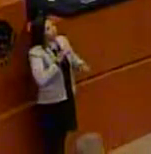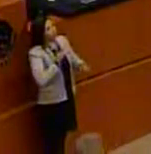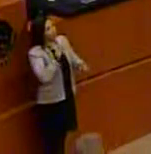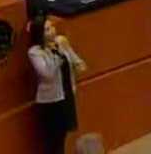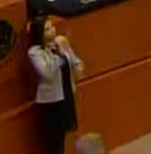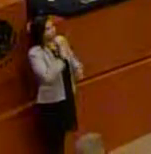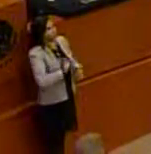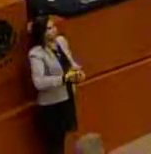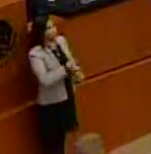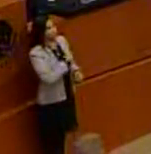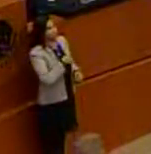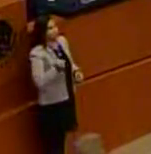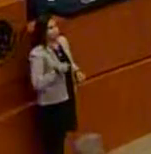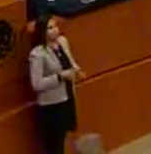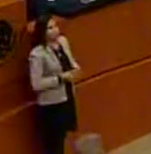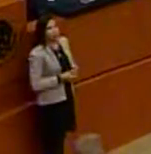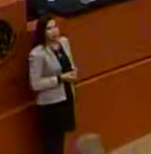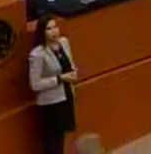que tiene Suiza.